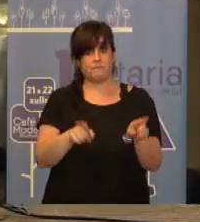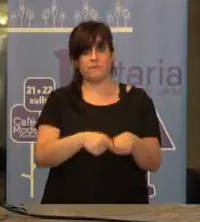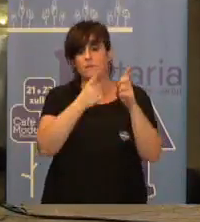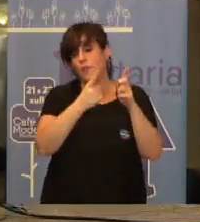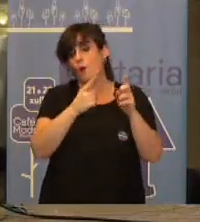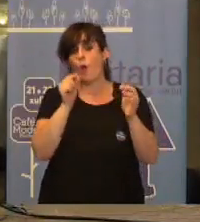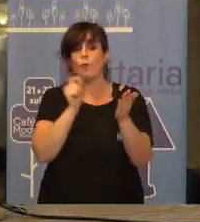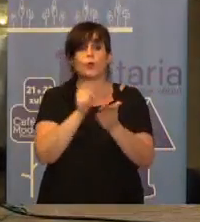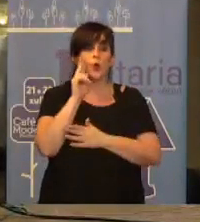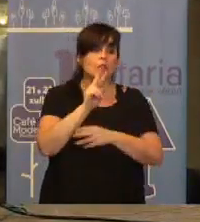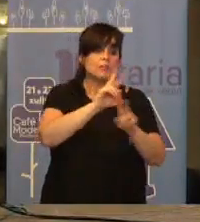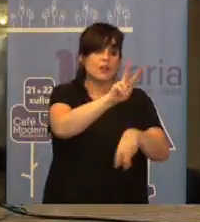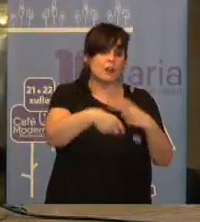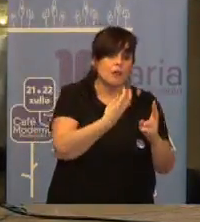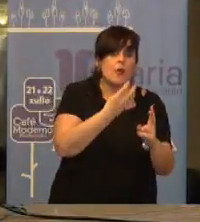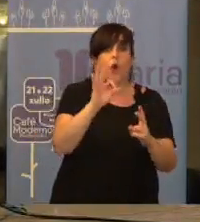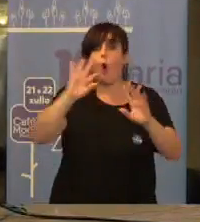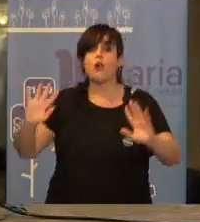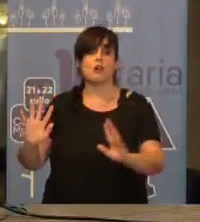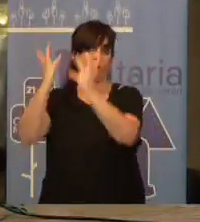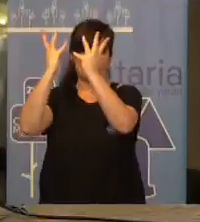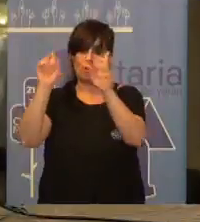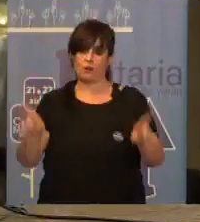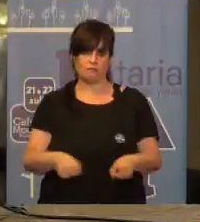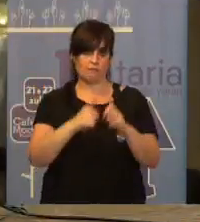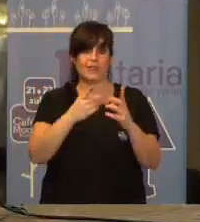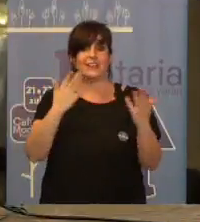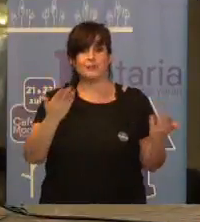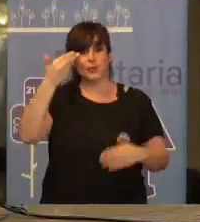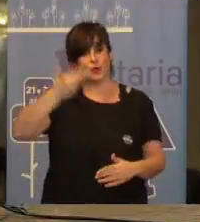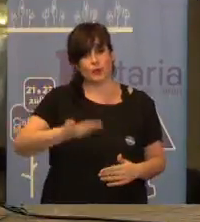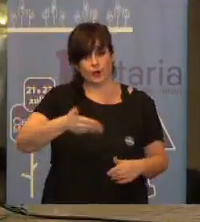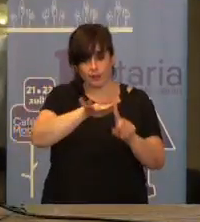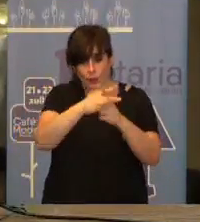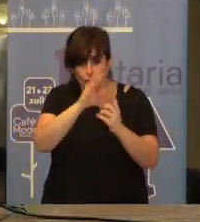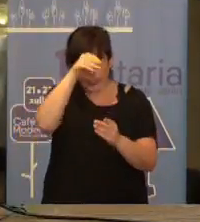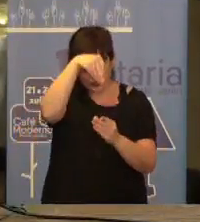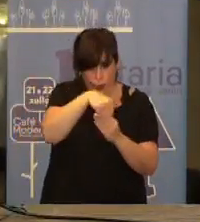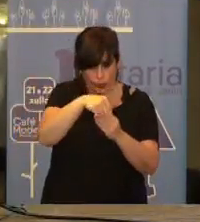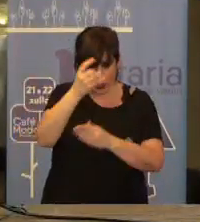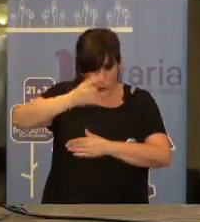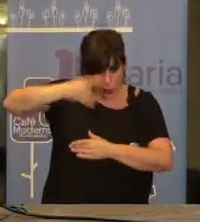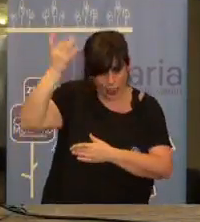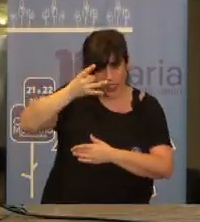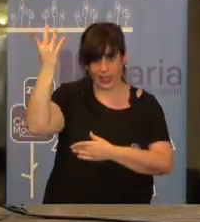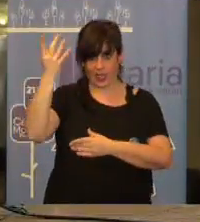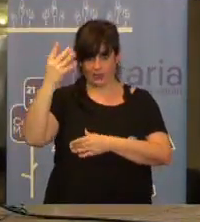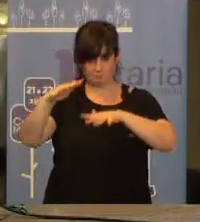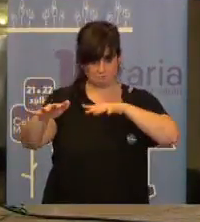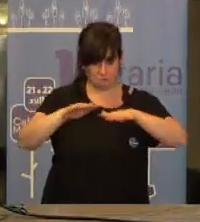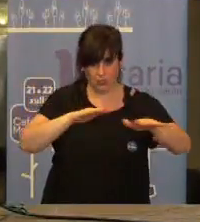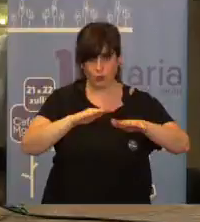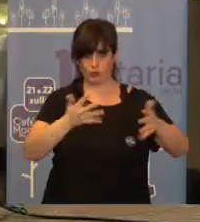reformista ou ben na súa versión revolucionaria, pero, en todo caso, todo ese paradigma, todo ese contido ideas, de actuacións,